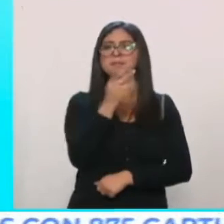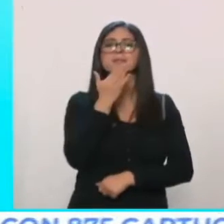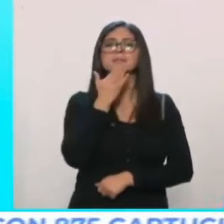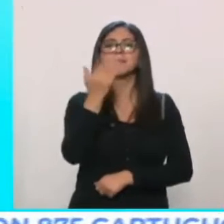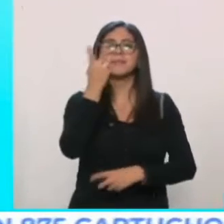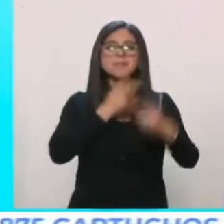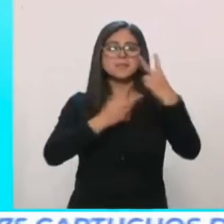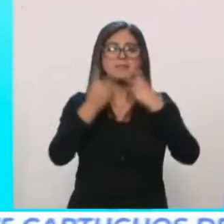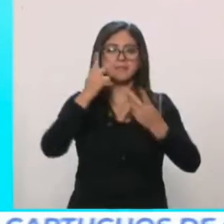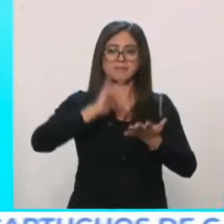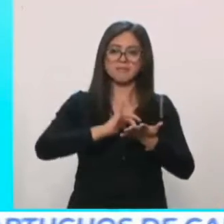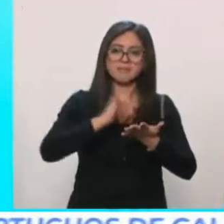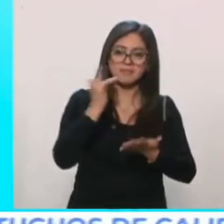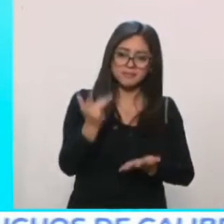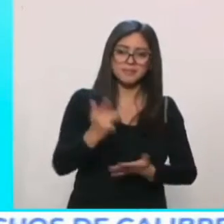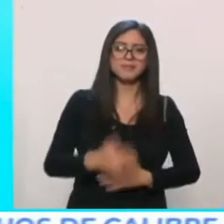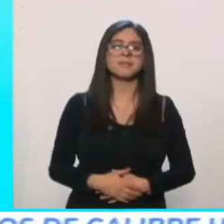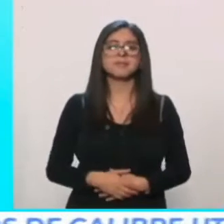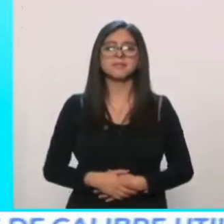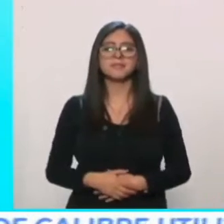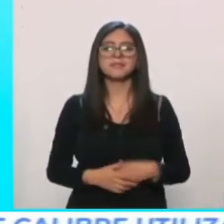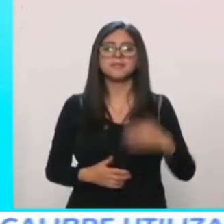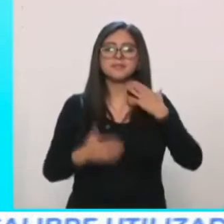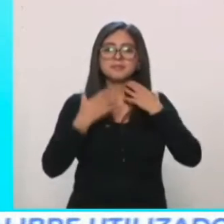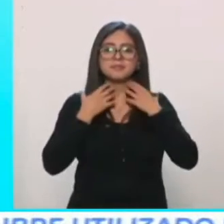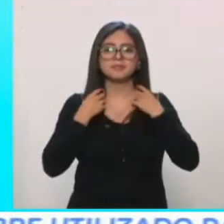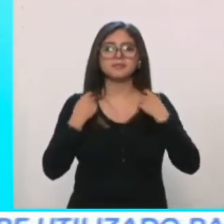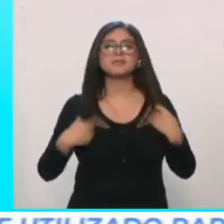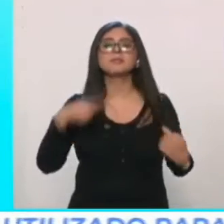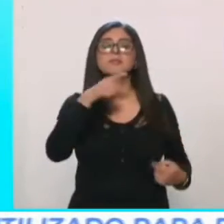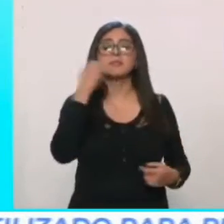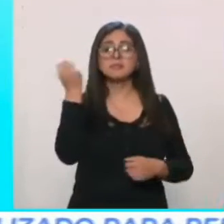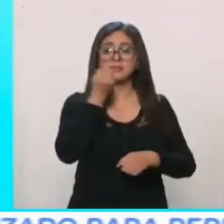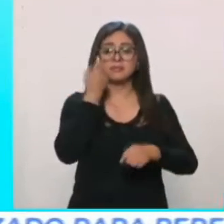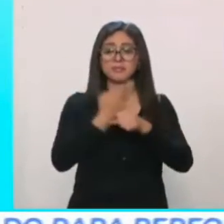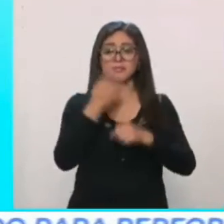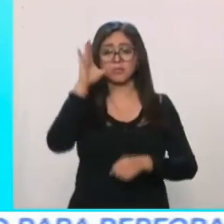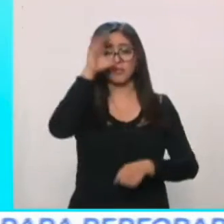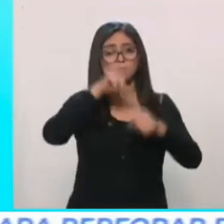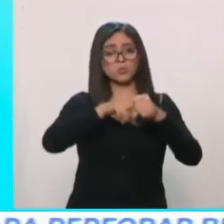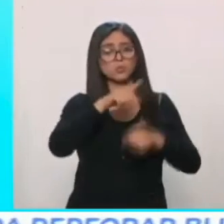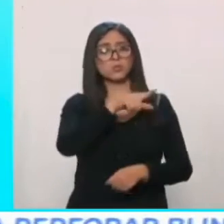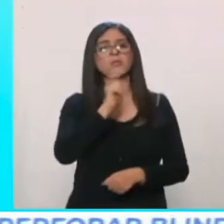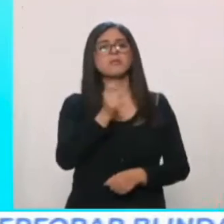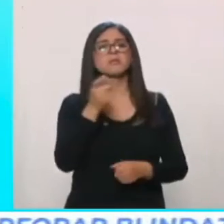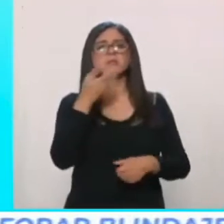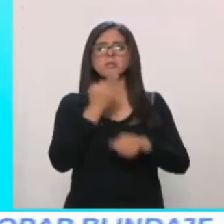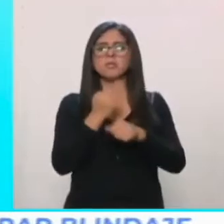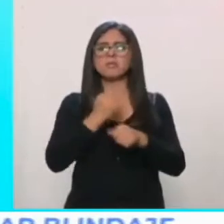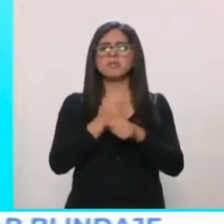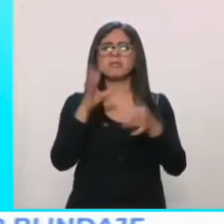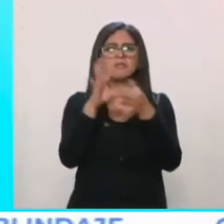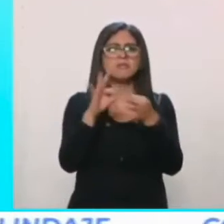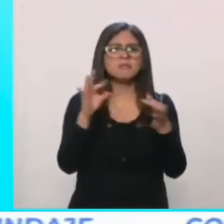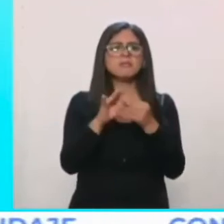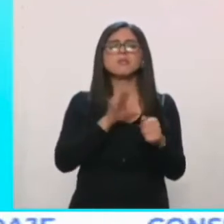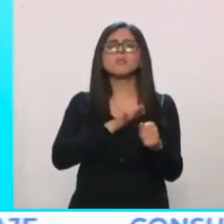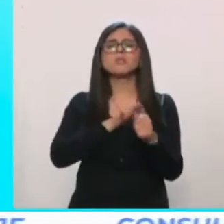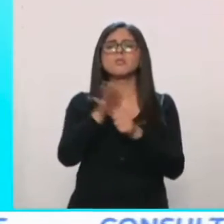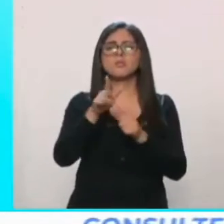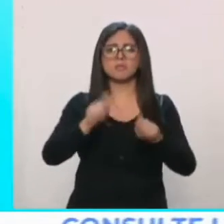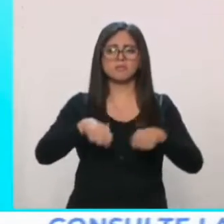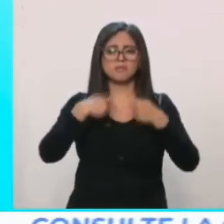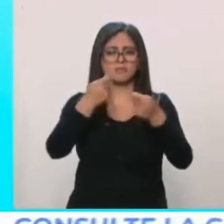ambos, muchísimas gracias. Si le parece, secretario de Cultura José Alfonso Suárez del Real, pues platíquenos usted de cuál será el beneficio para